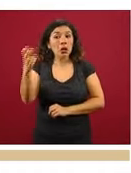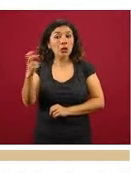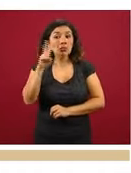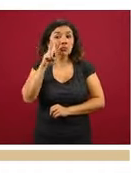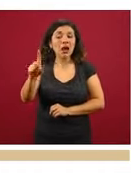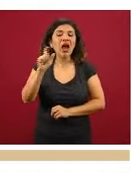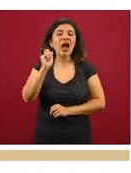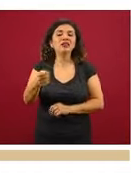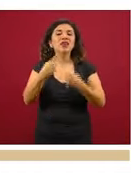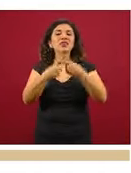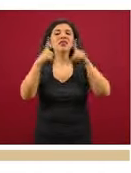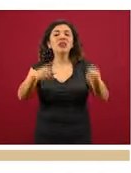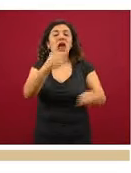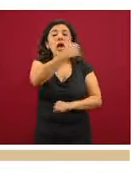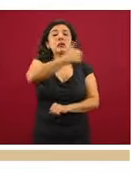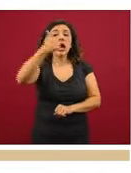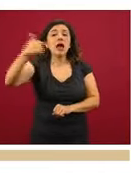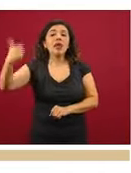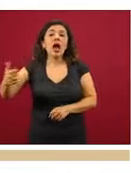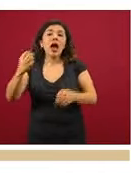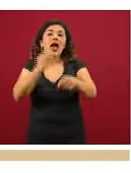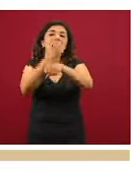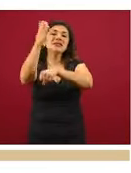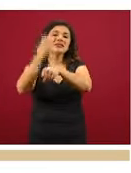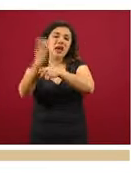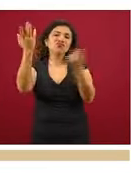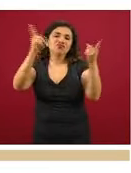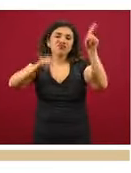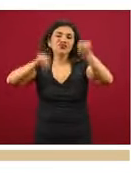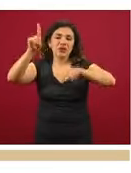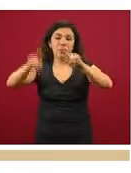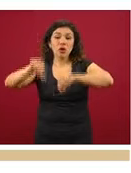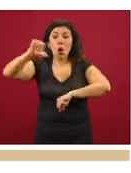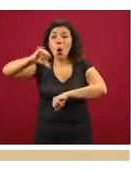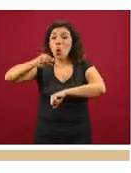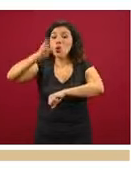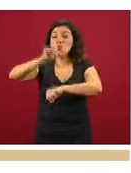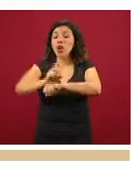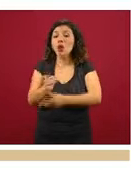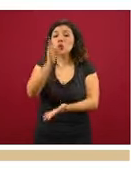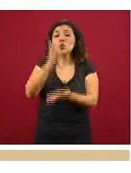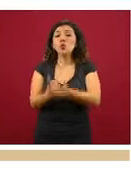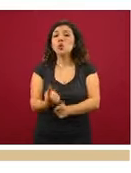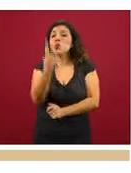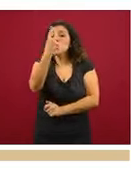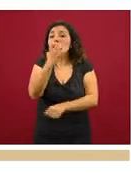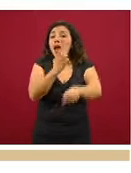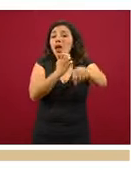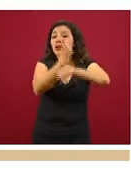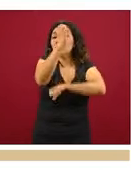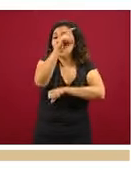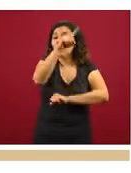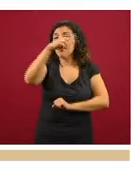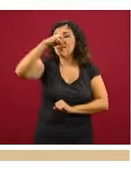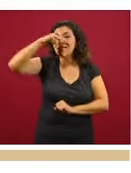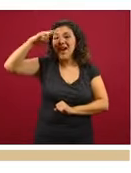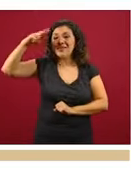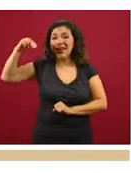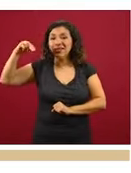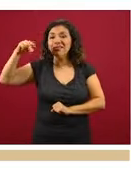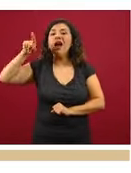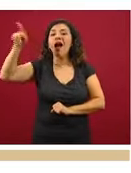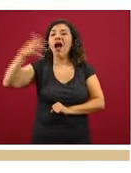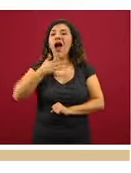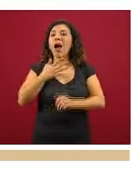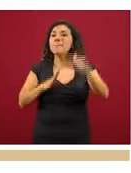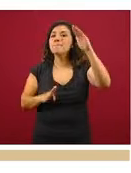es diferente ya en cada una de las entidades federativas. El día de hoy tenemos solamente una entidad federativa, que es Nayarit, que